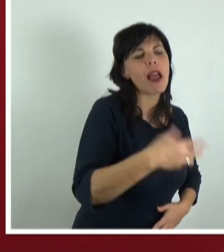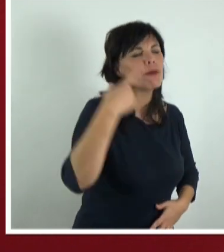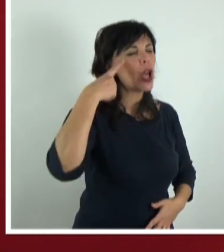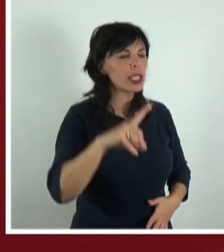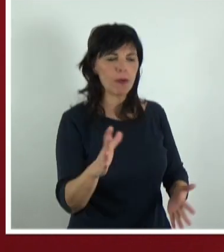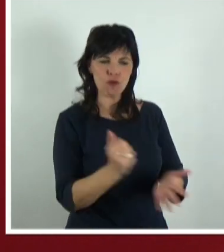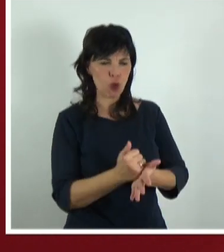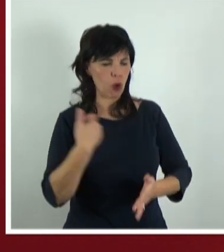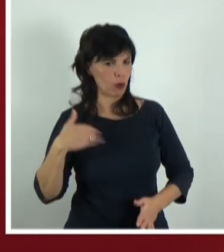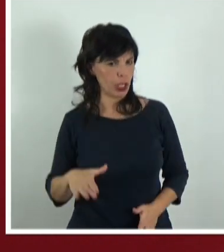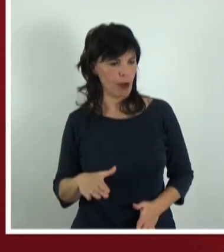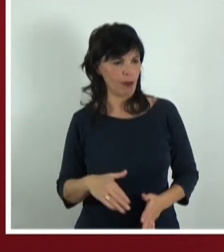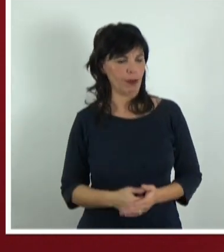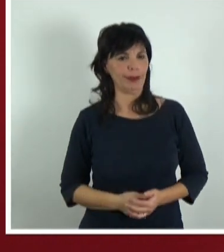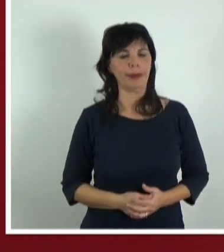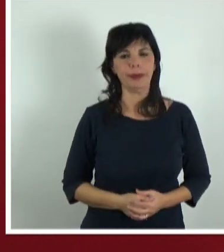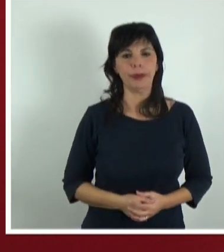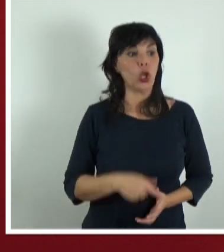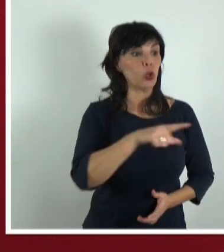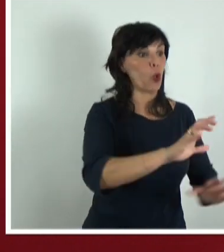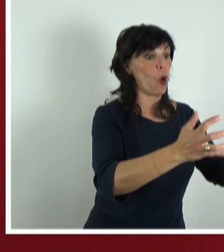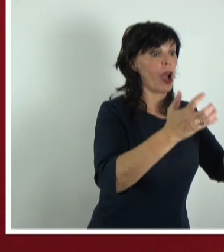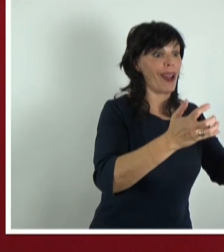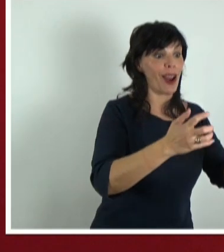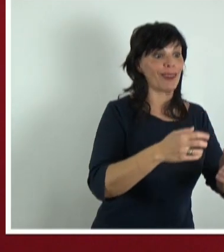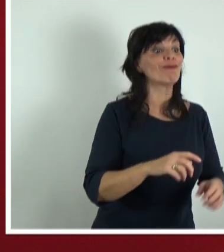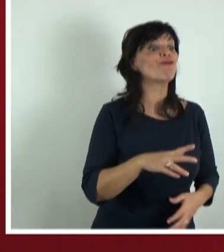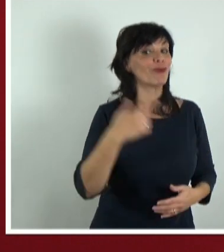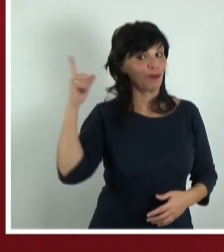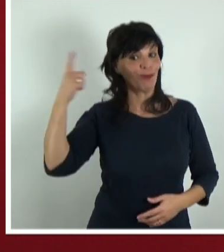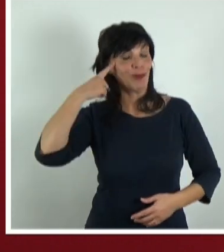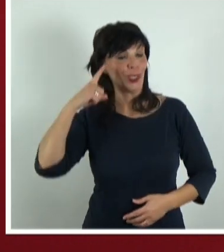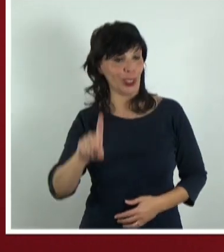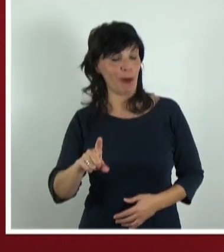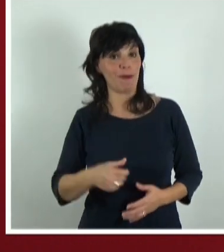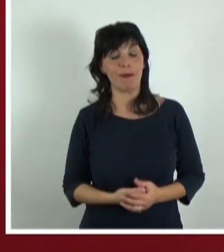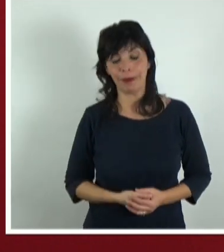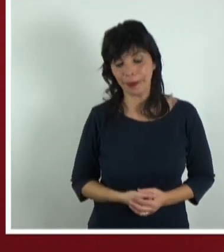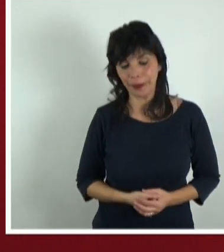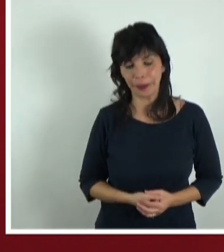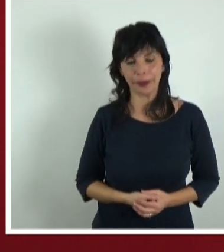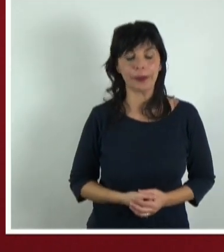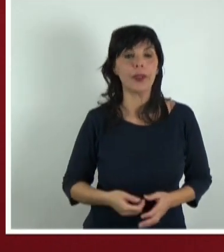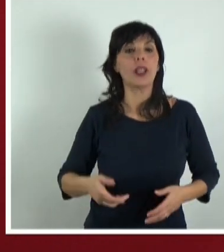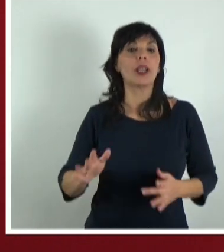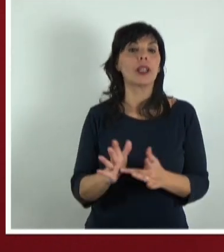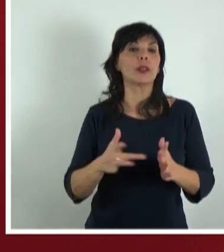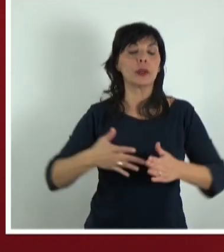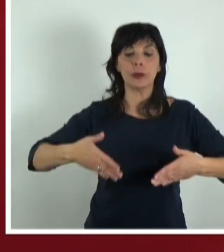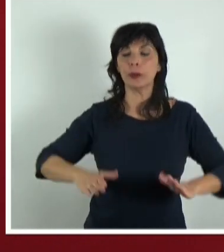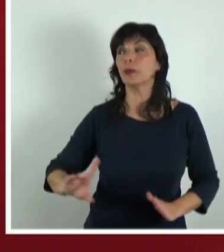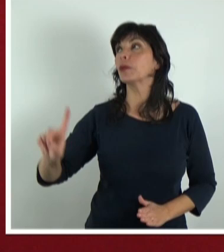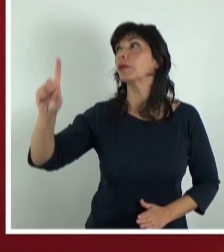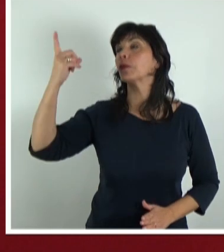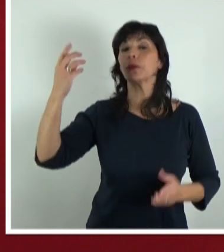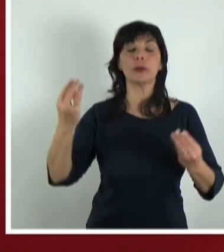Jesucristo, Él es el Hijo del Dios vivo, del Dios eterno,